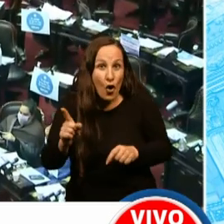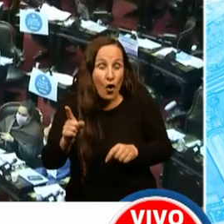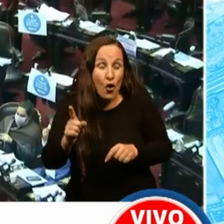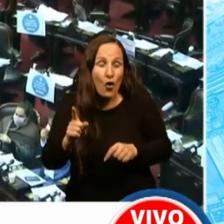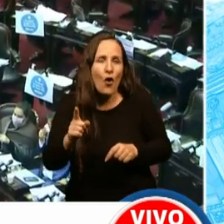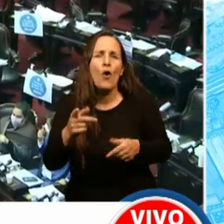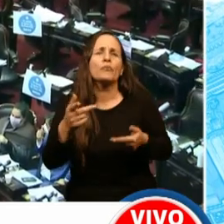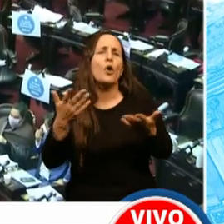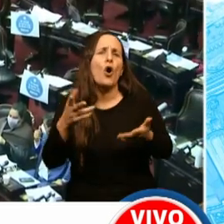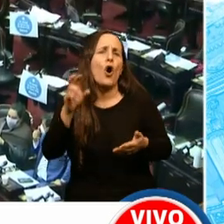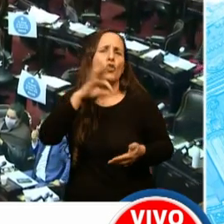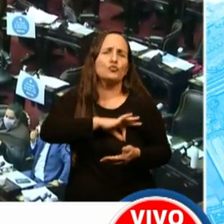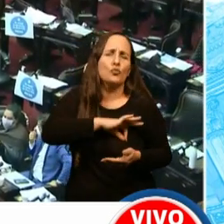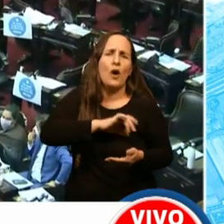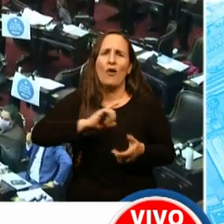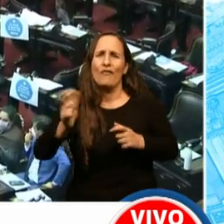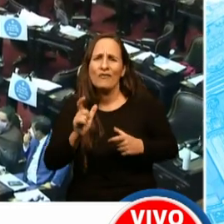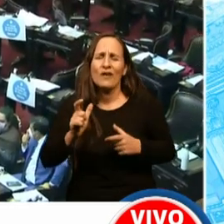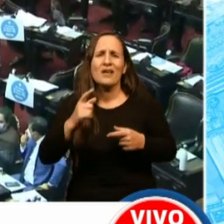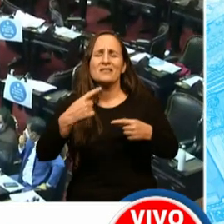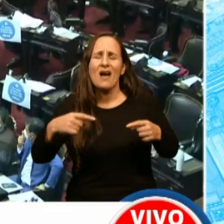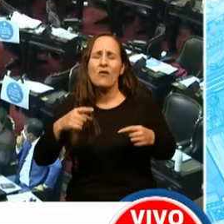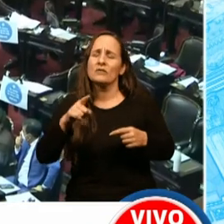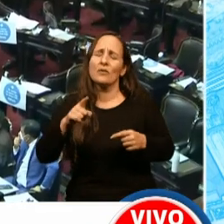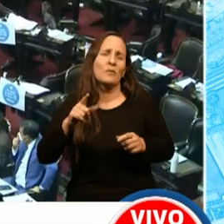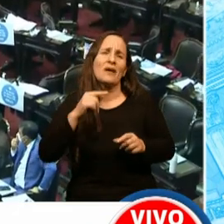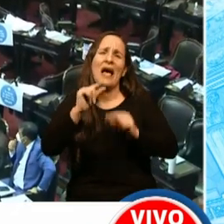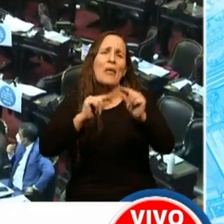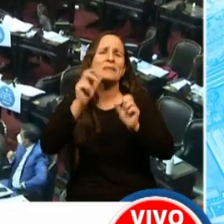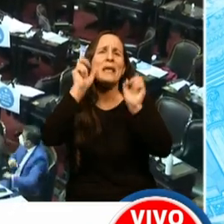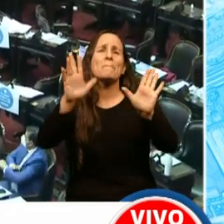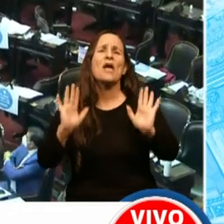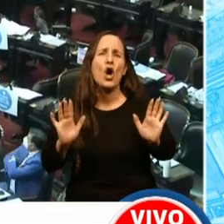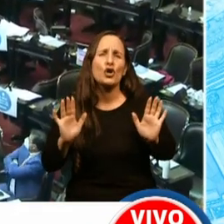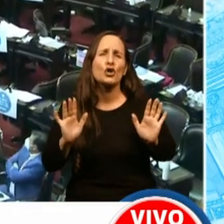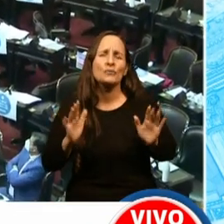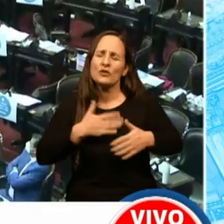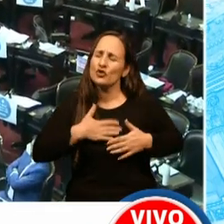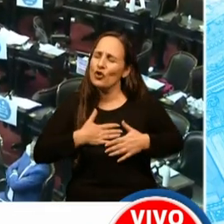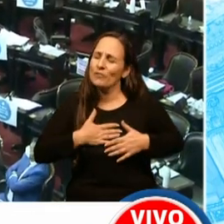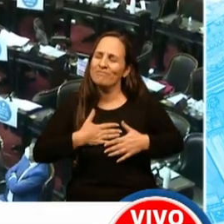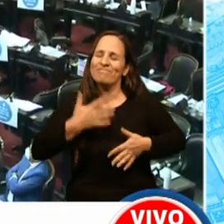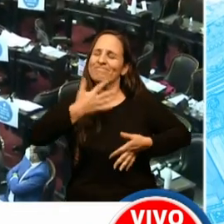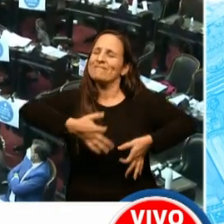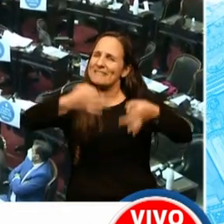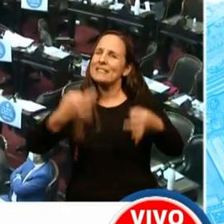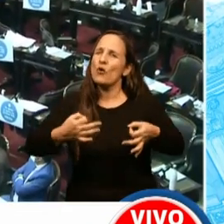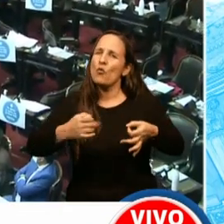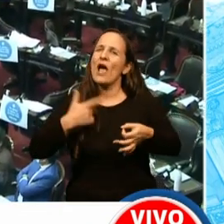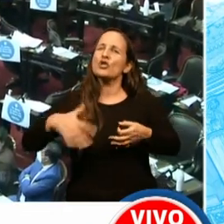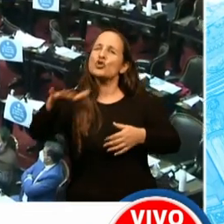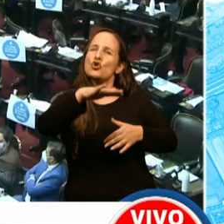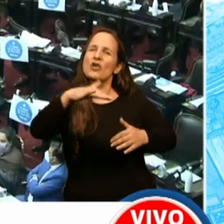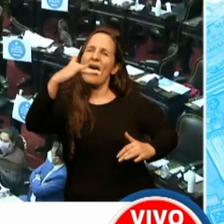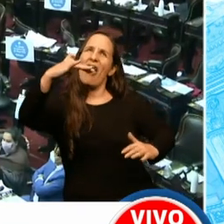y social va a ser cada vez más grande porque estoy convencida que la desigualdad social se